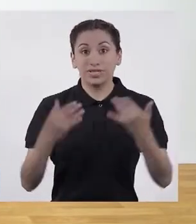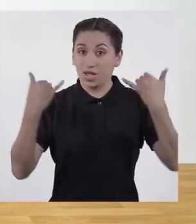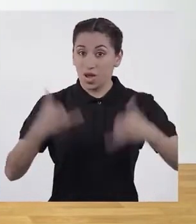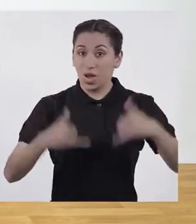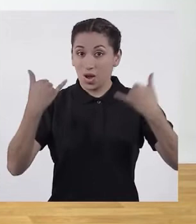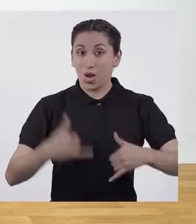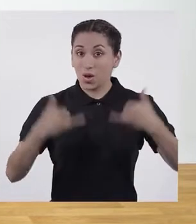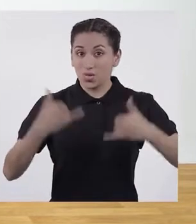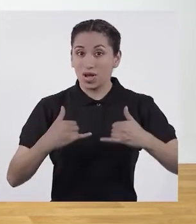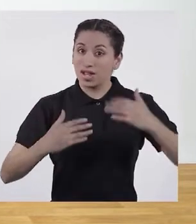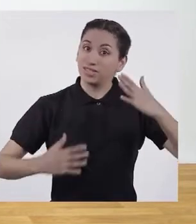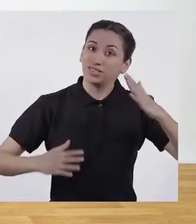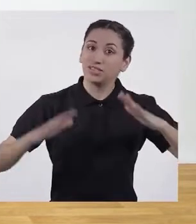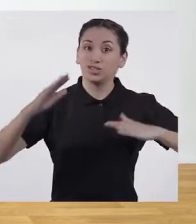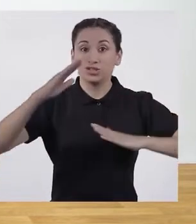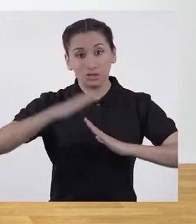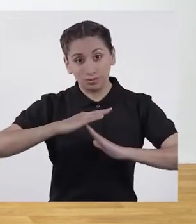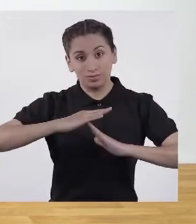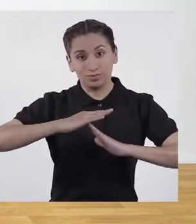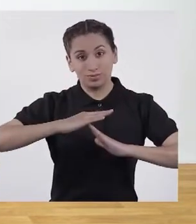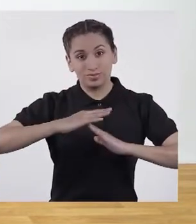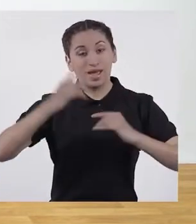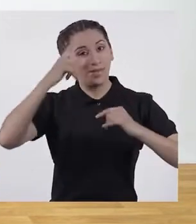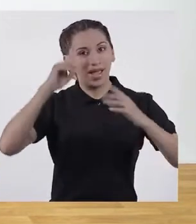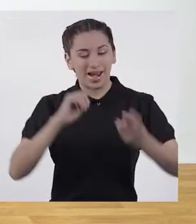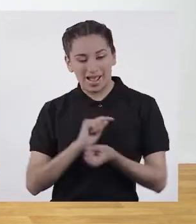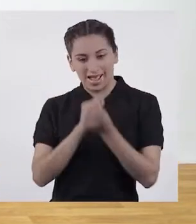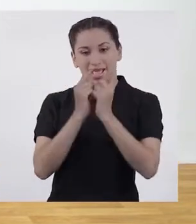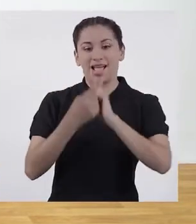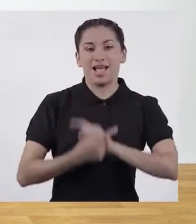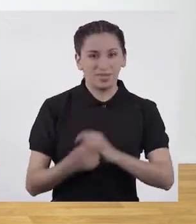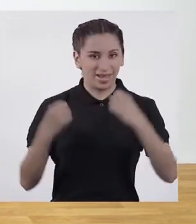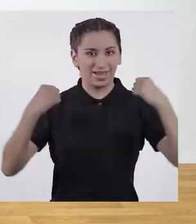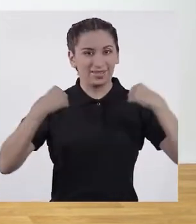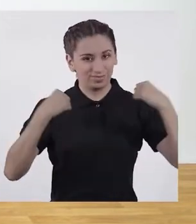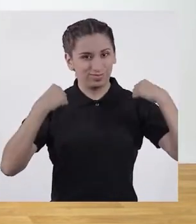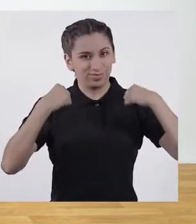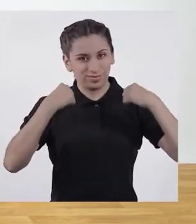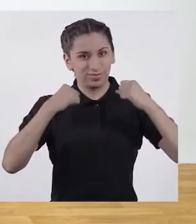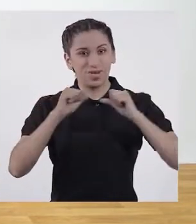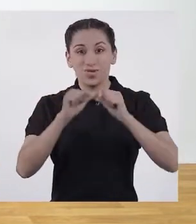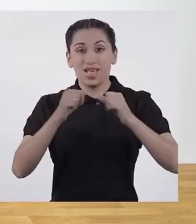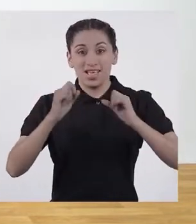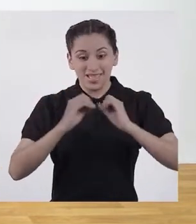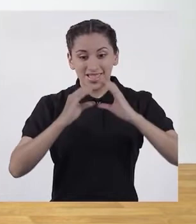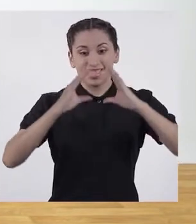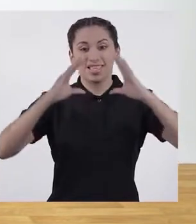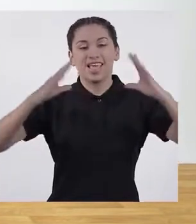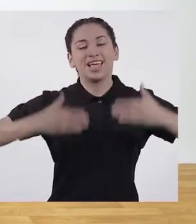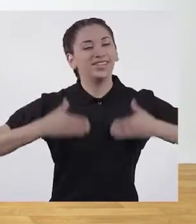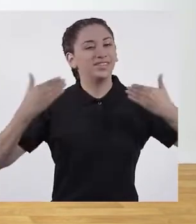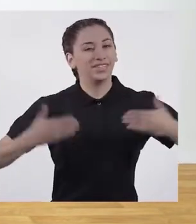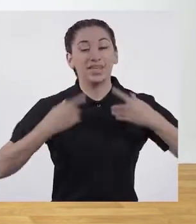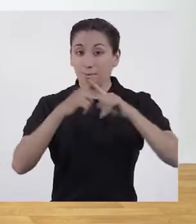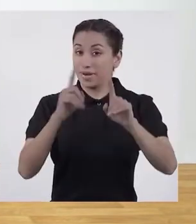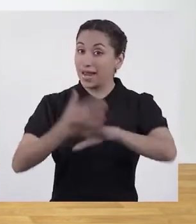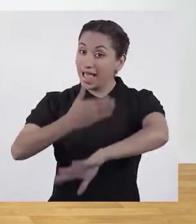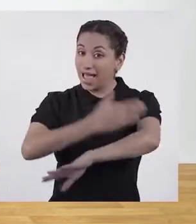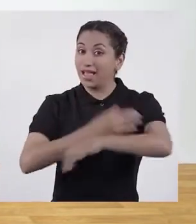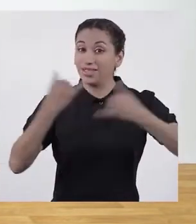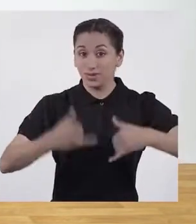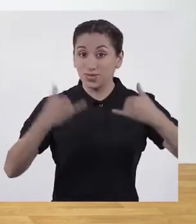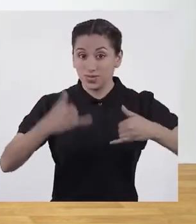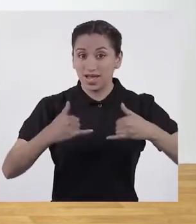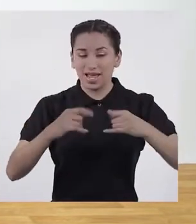Vamos a jugar a las estatuas para renovar nuestra energía y seguir con nuestro día más contentos. Pero antes de